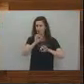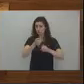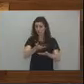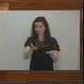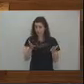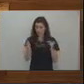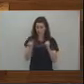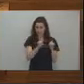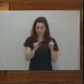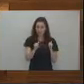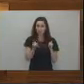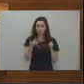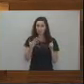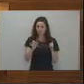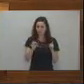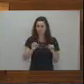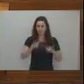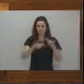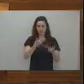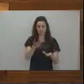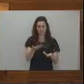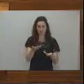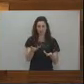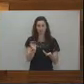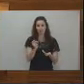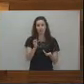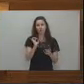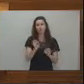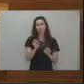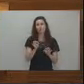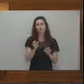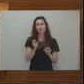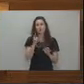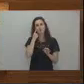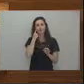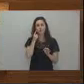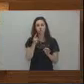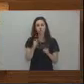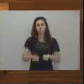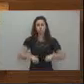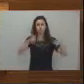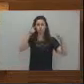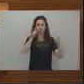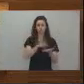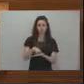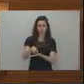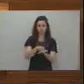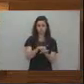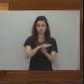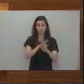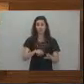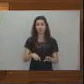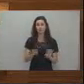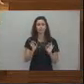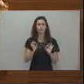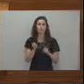disponible. Hacer frente a una operación de especulación urbanística que supone un agujero fundamental en las cuentas del Ayuntamiento de